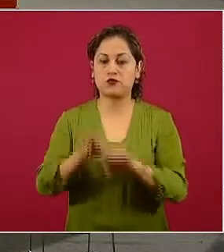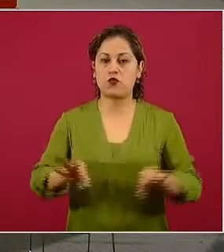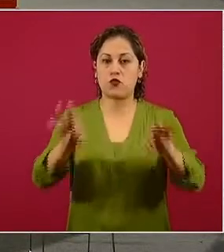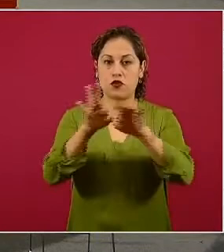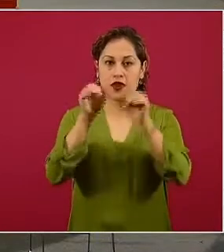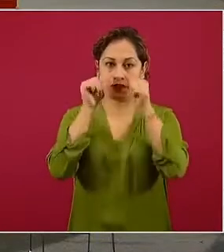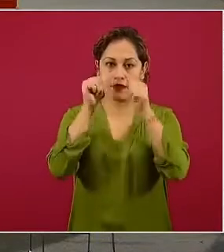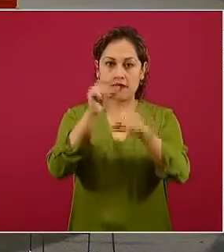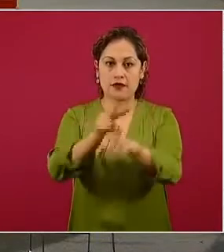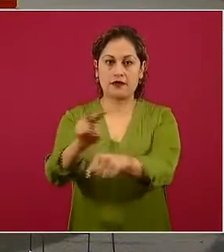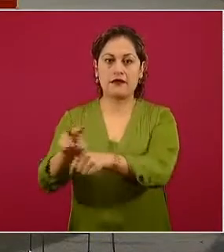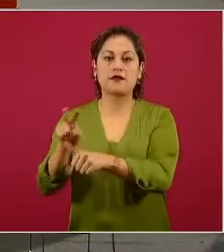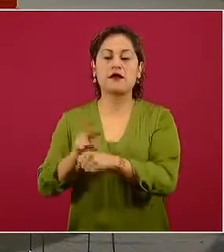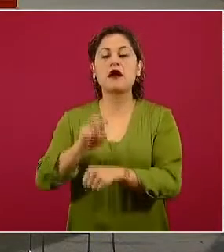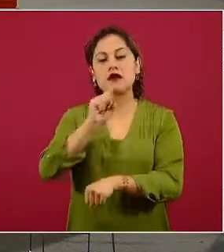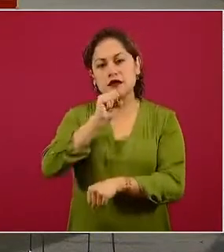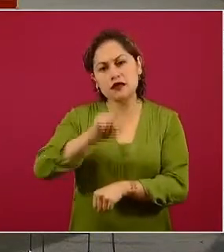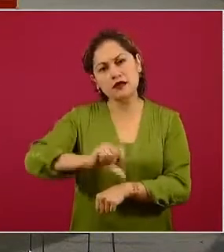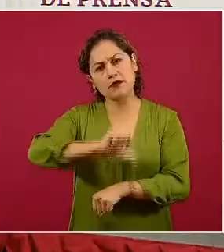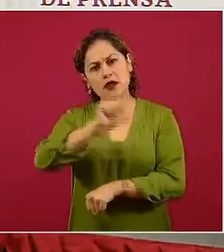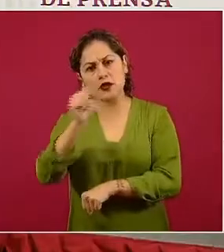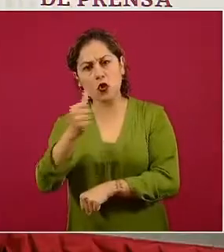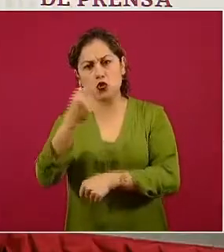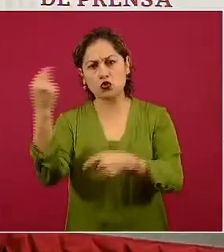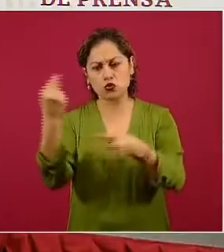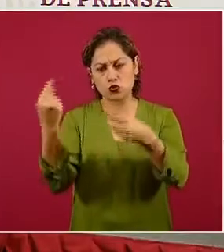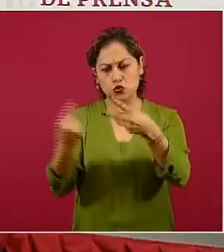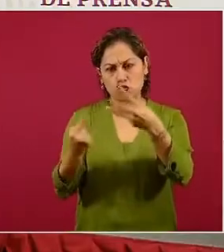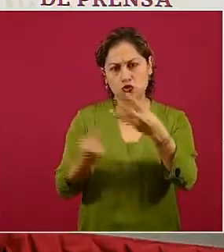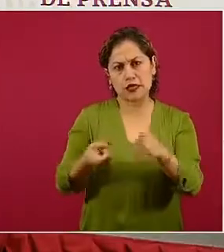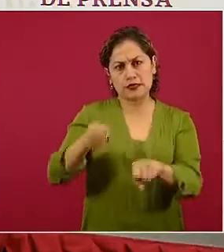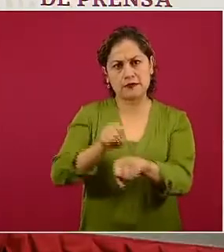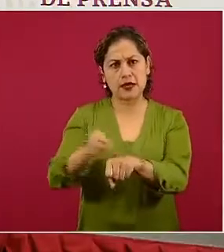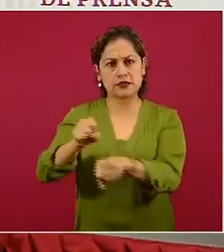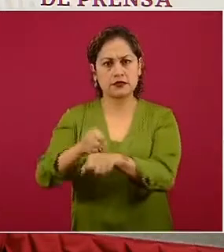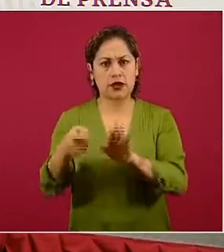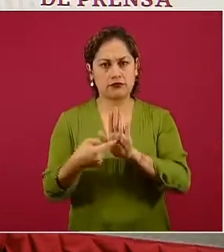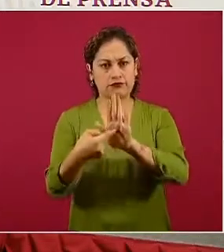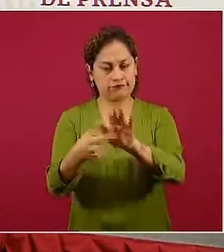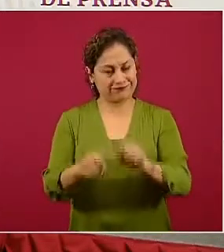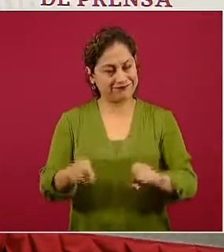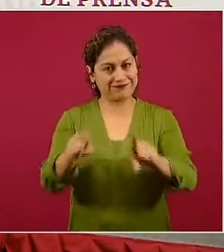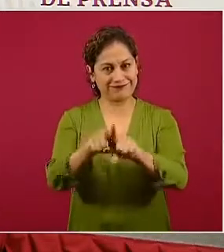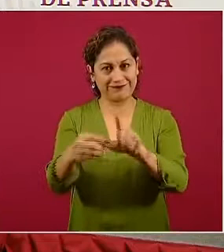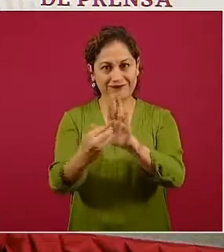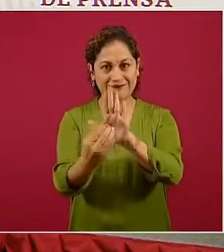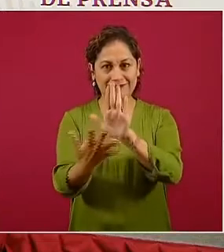que presentamos de manera semanal. Vamos entonces a